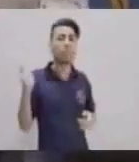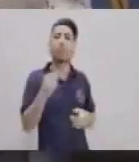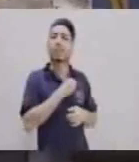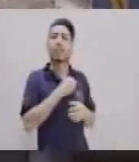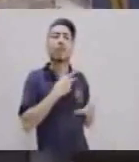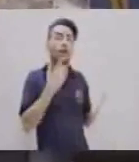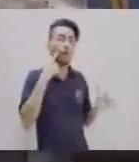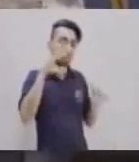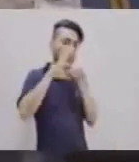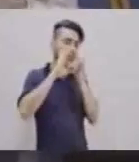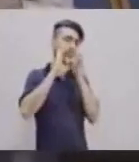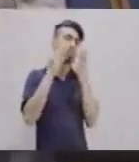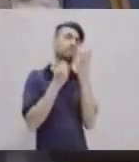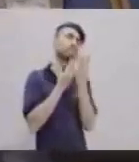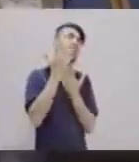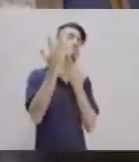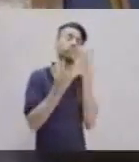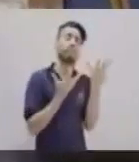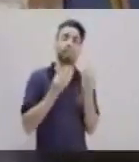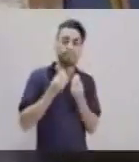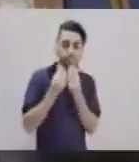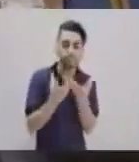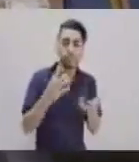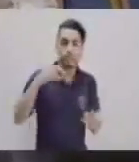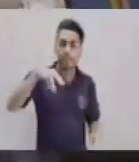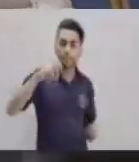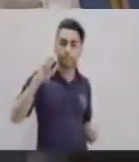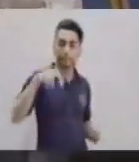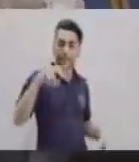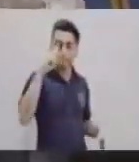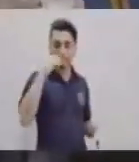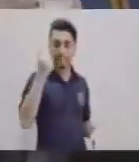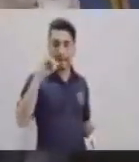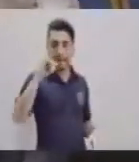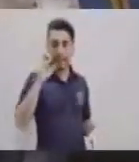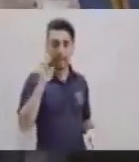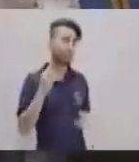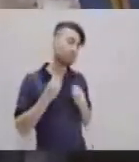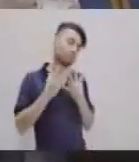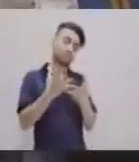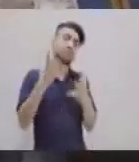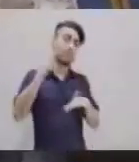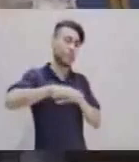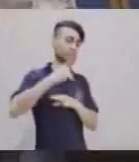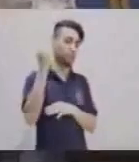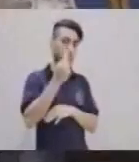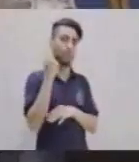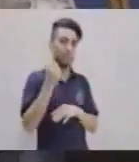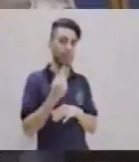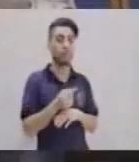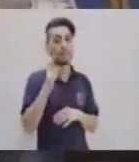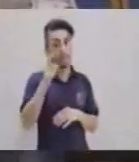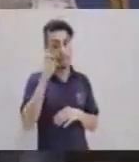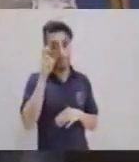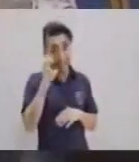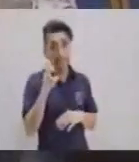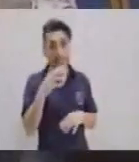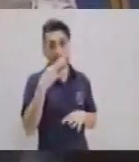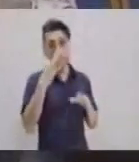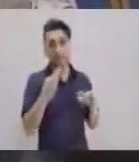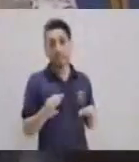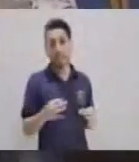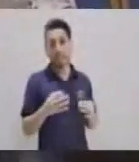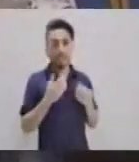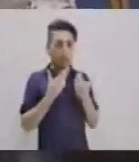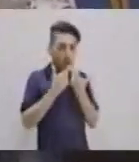en rima. Exactamente. Sino como más el mensaje, me imagino. Exactamente, preocupados por el fondo, ¿verdad? Principalmente. Y esa es una